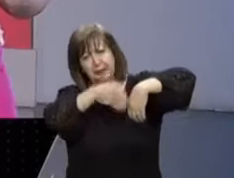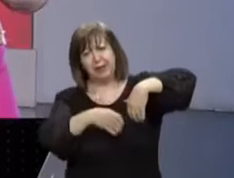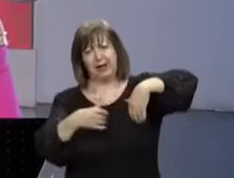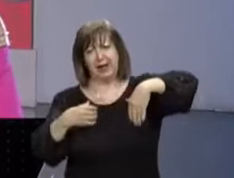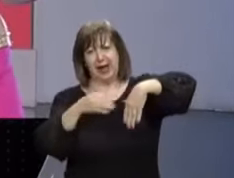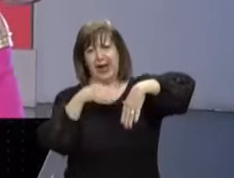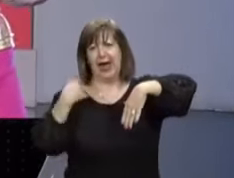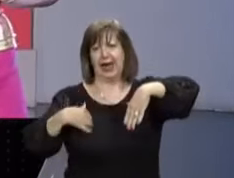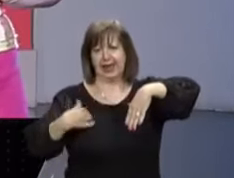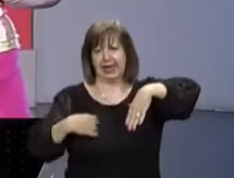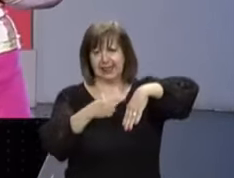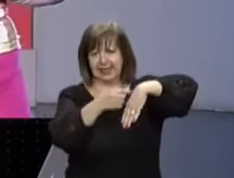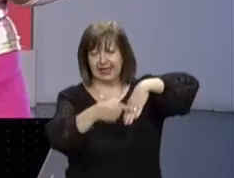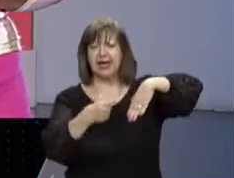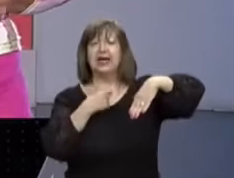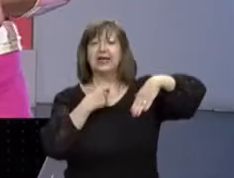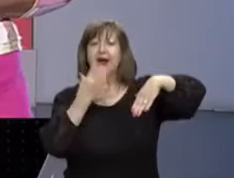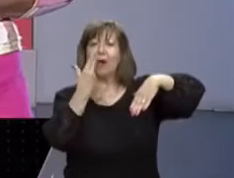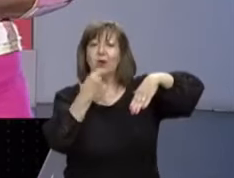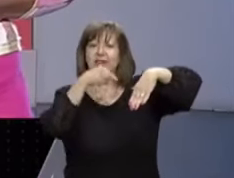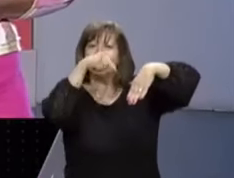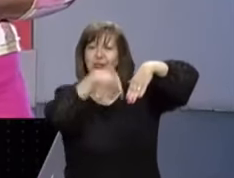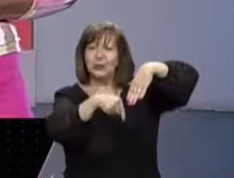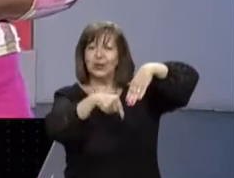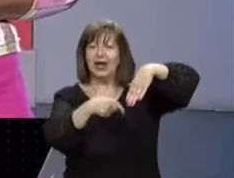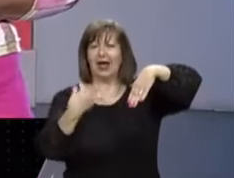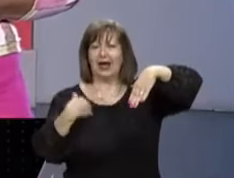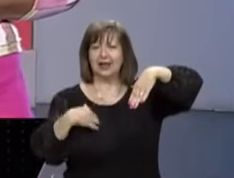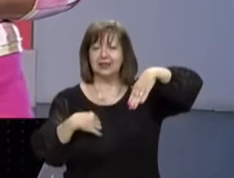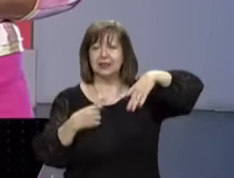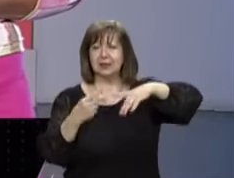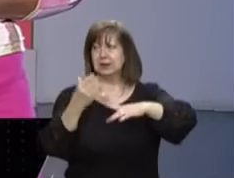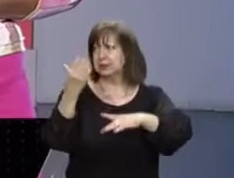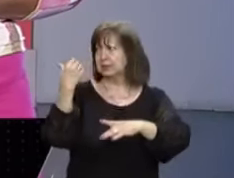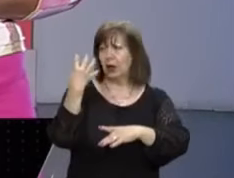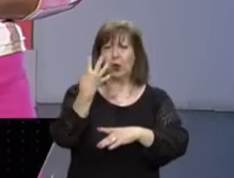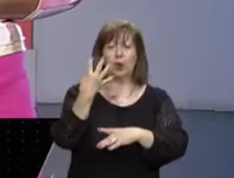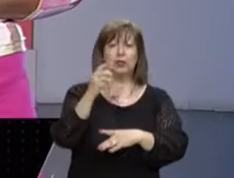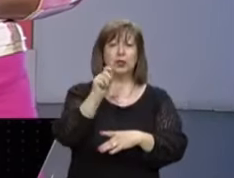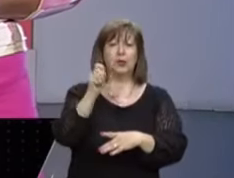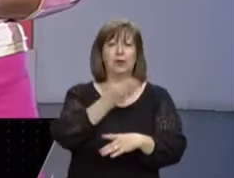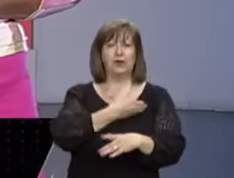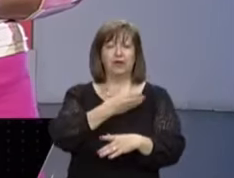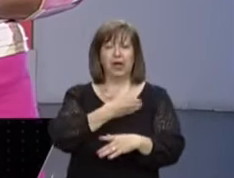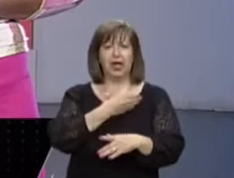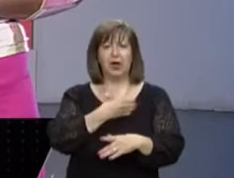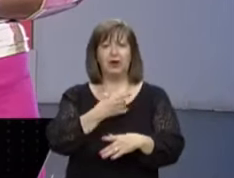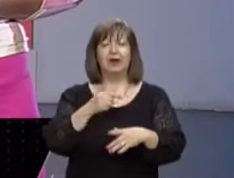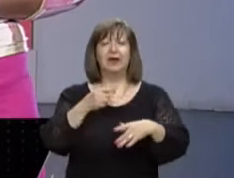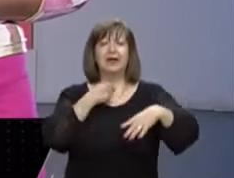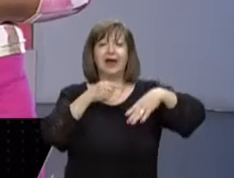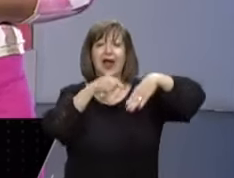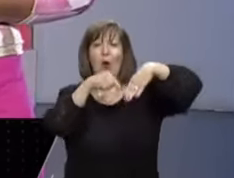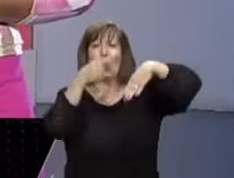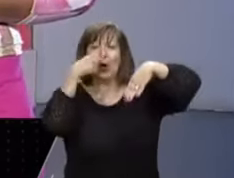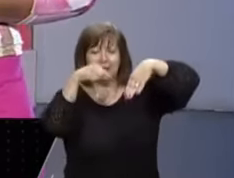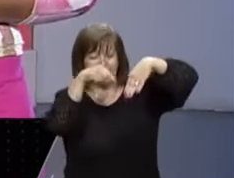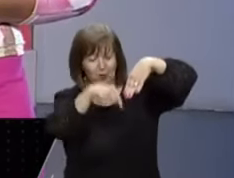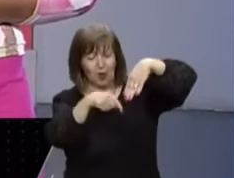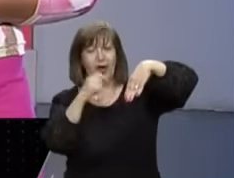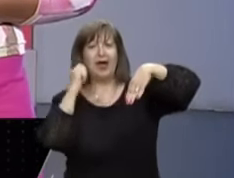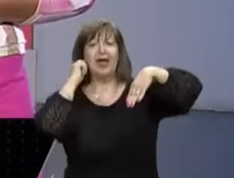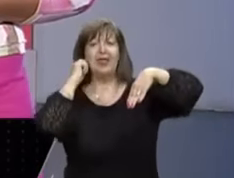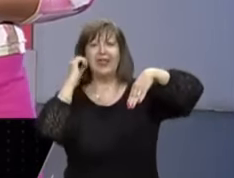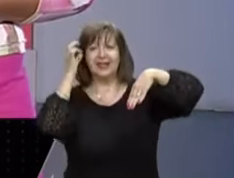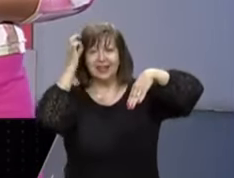Justamente con la que quería llegar al sur de Argentina. El pasado 4 de febrero ocurrió esto, planeaba llegar a Ushuaia porque ahí quería festejar sus 30